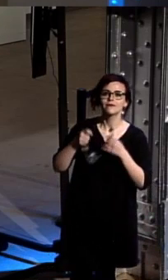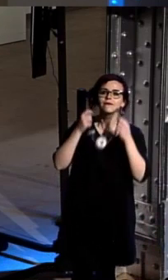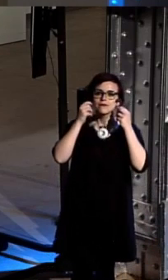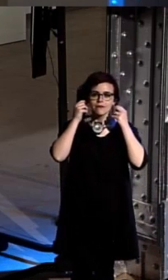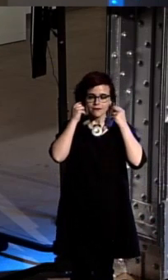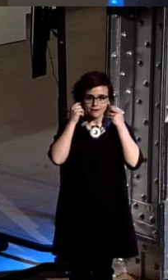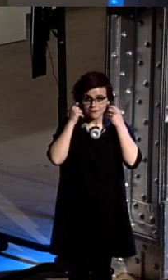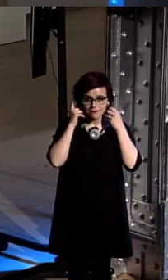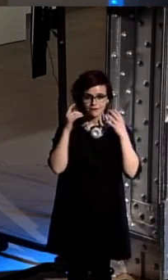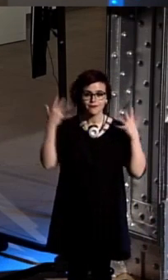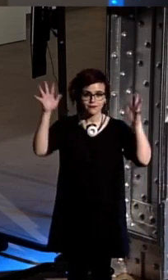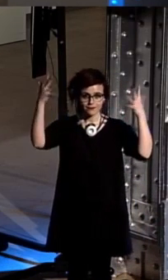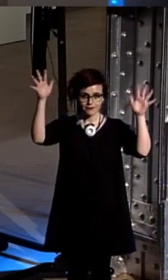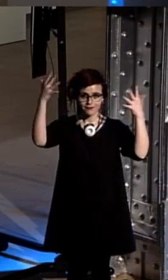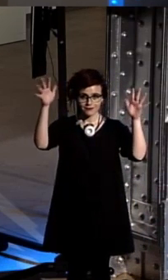aplauso.